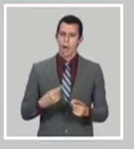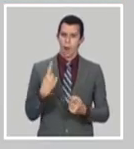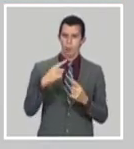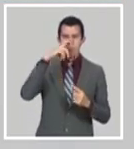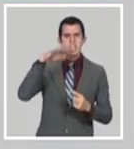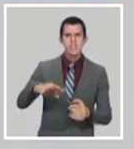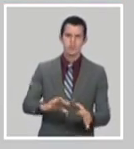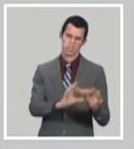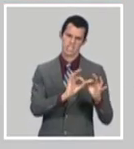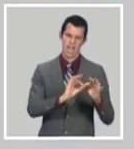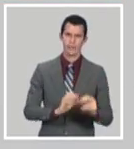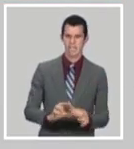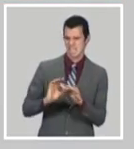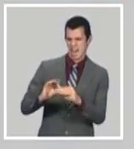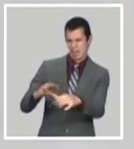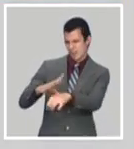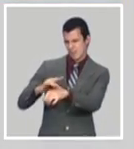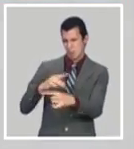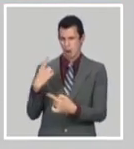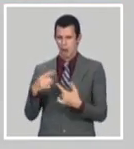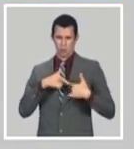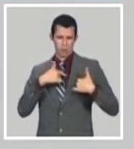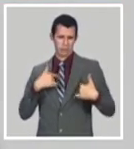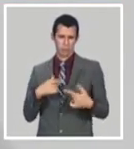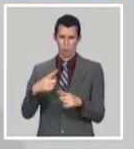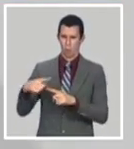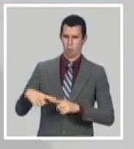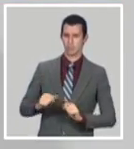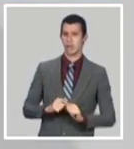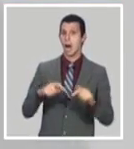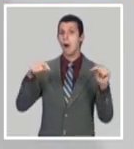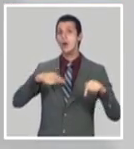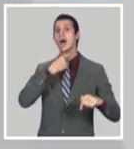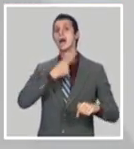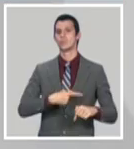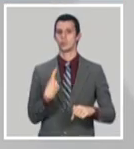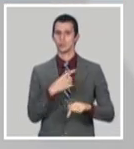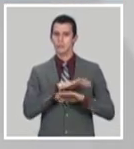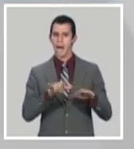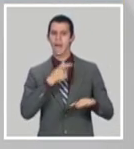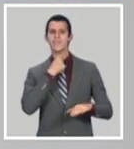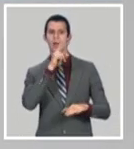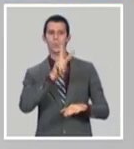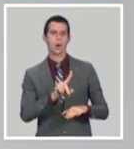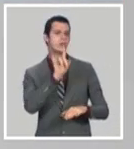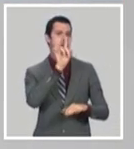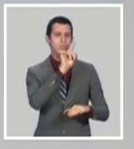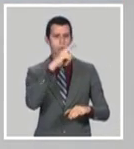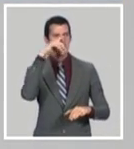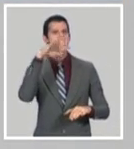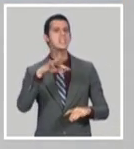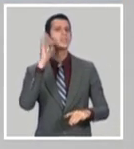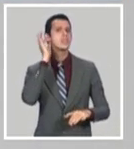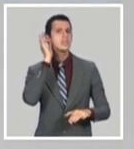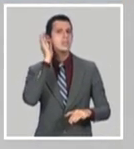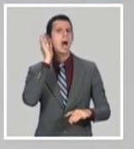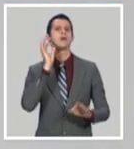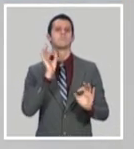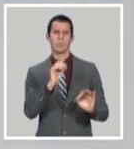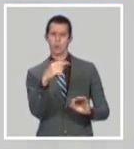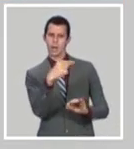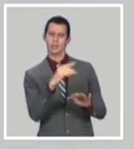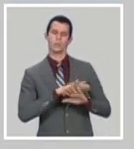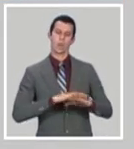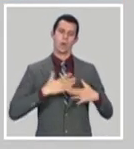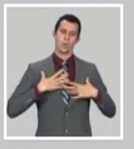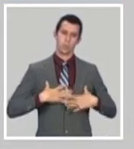siguiendo una adolescente que aunque ya es negativa... Es negativo y está crítico. Y es una niña que tiene mucha vulnerabilidad porque